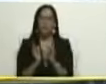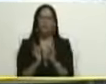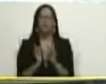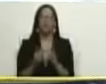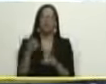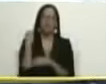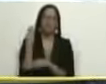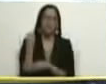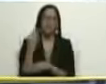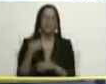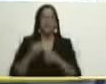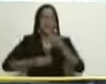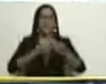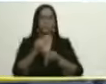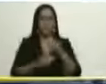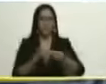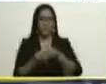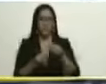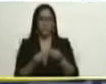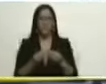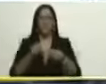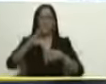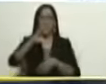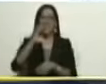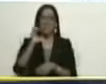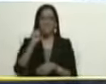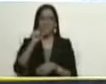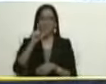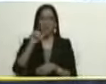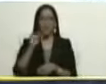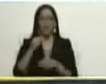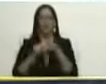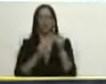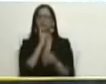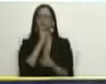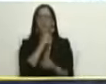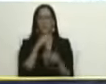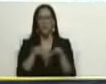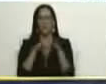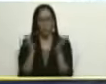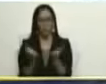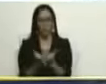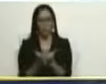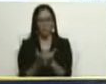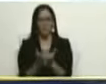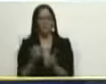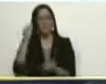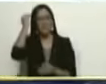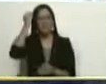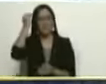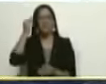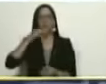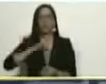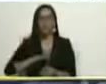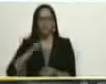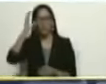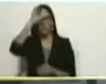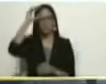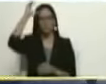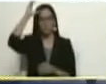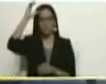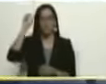proceso generado, la CELAC ha hecho un nombre en el mundo. Y creo que estamos en condiciones